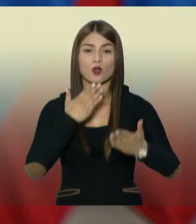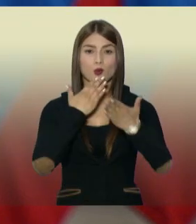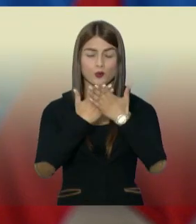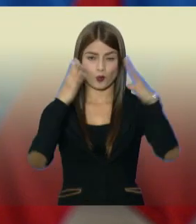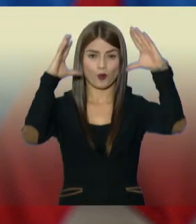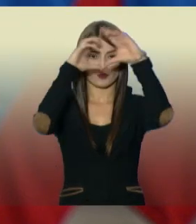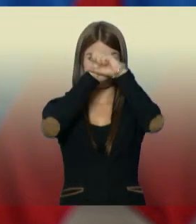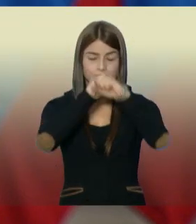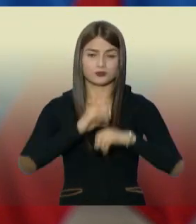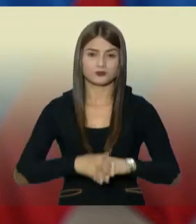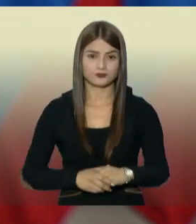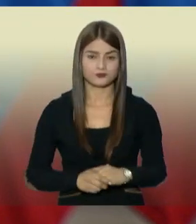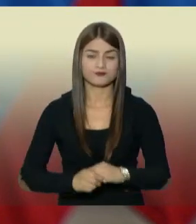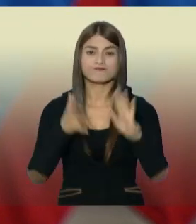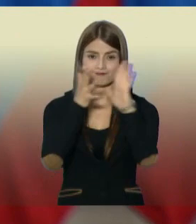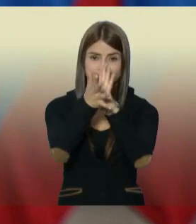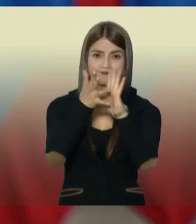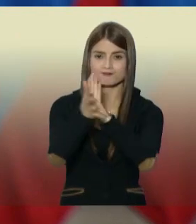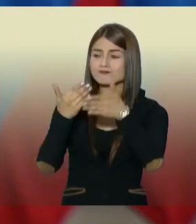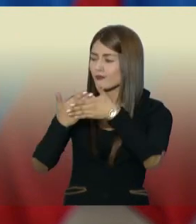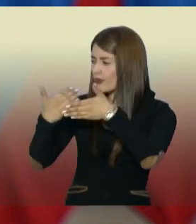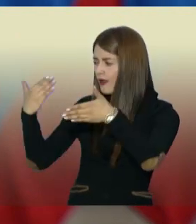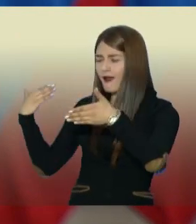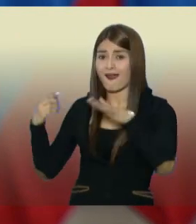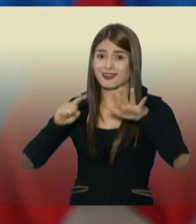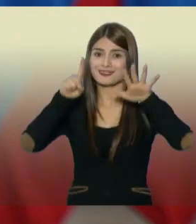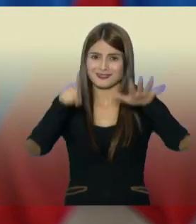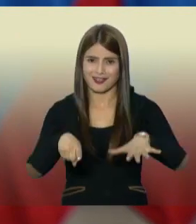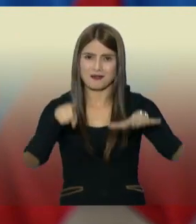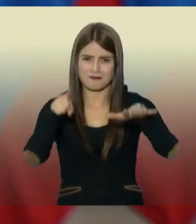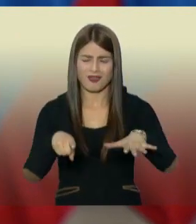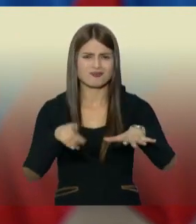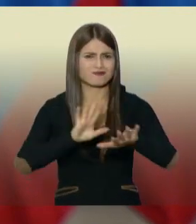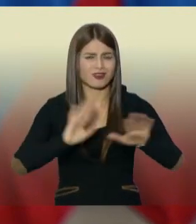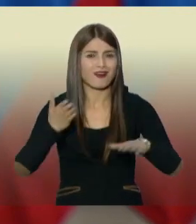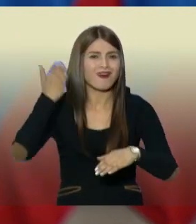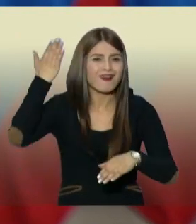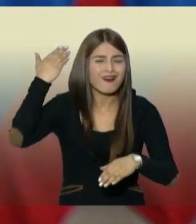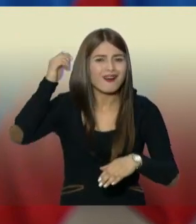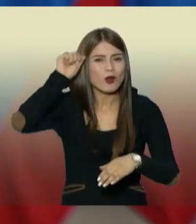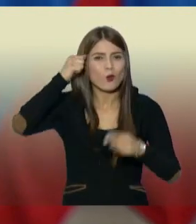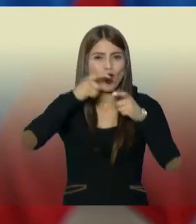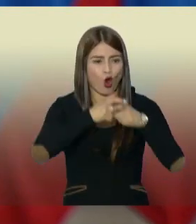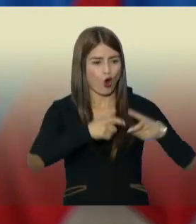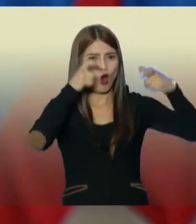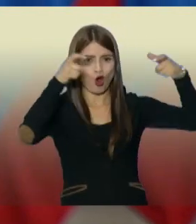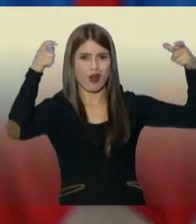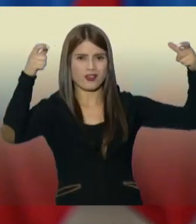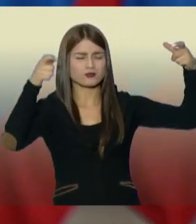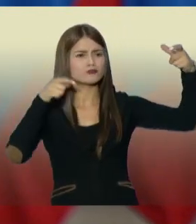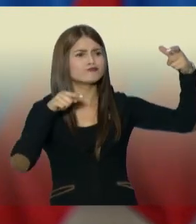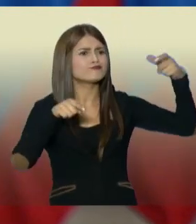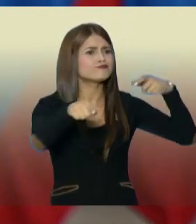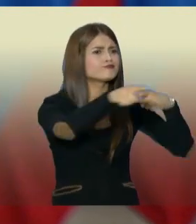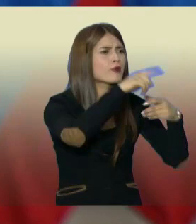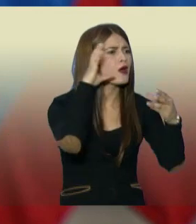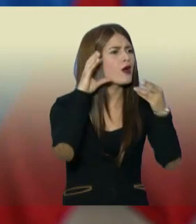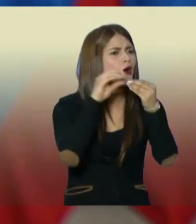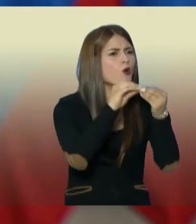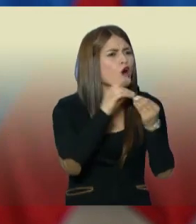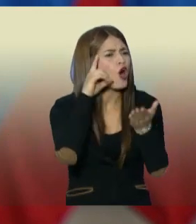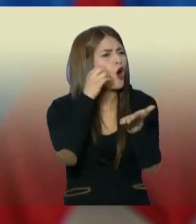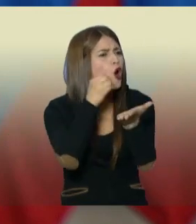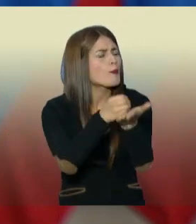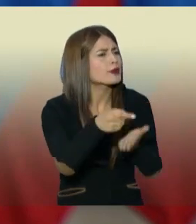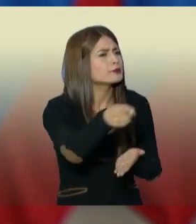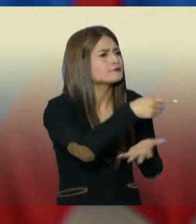Buenas noches han pasado Ya se meses Desde cuando el congreso de la República por amplias mayorías aprobó el acuerdo de paz